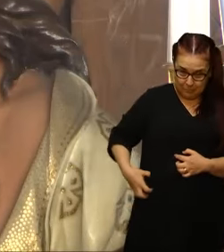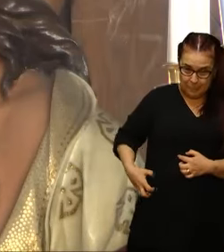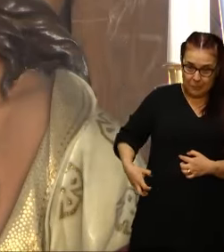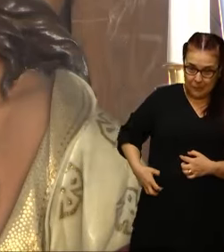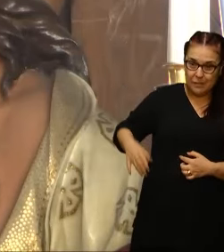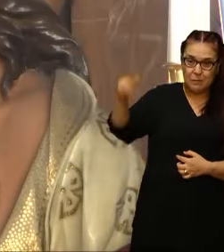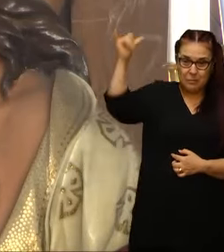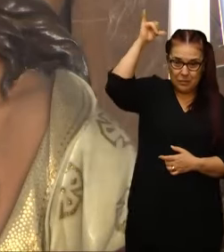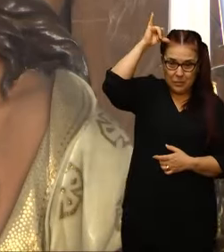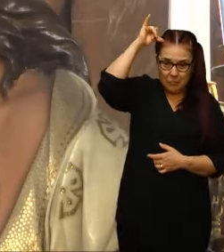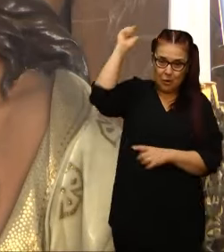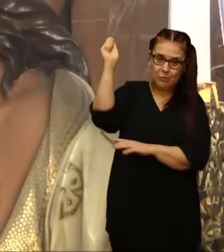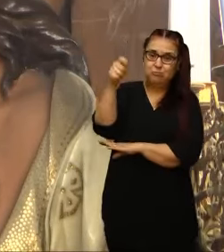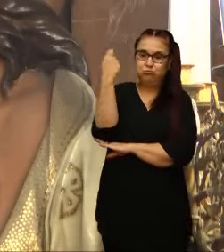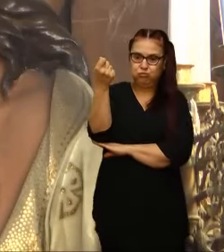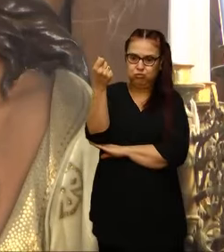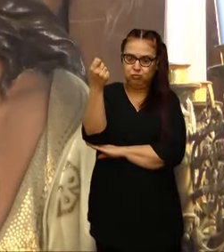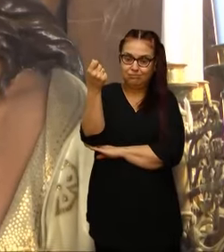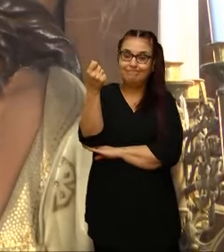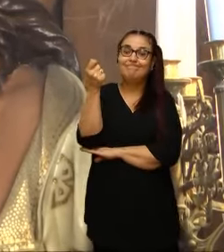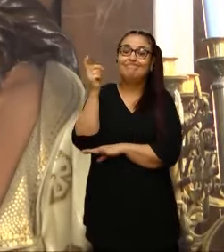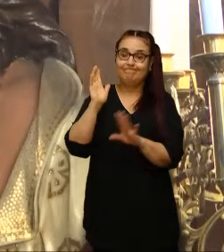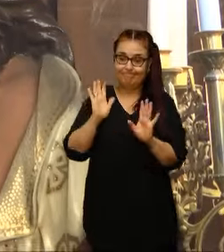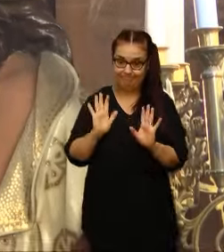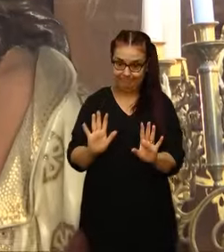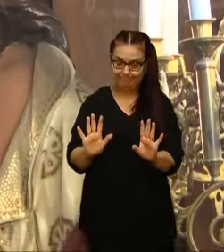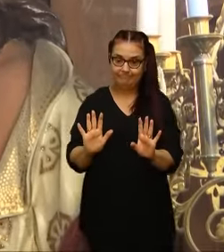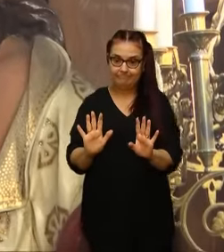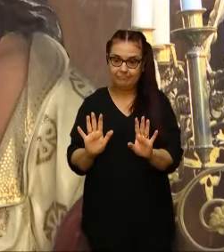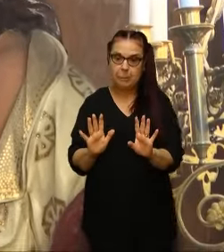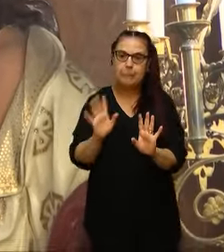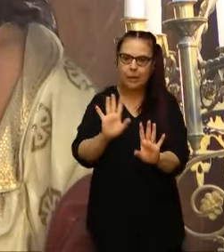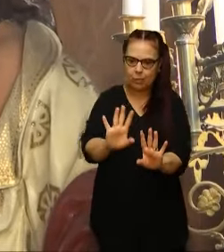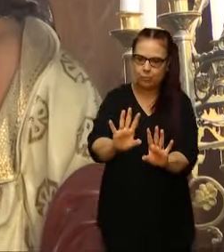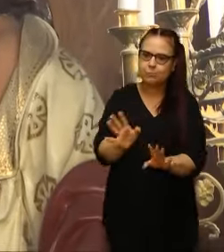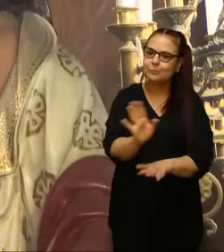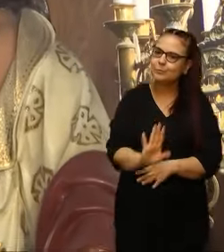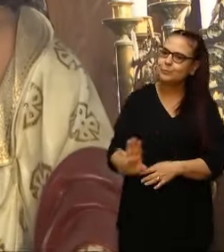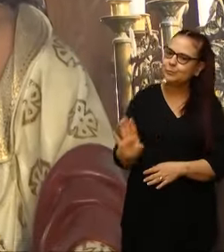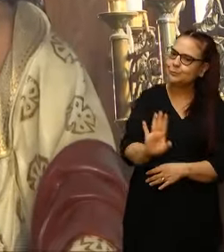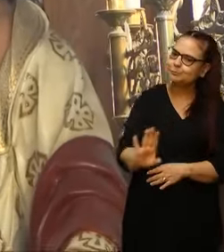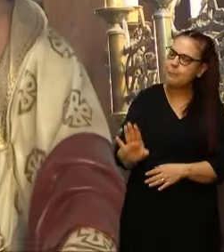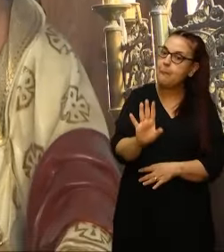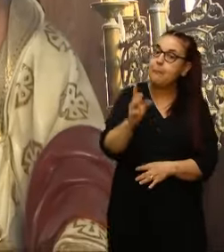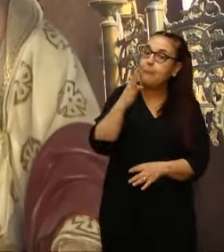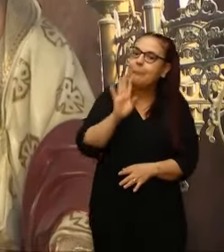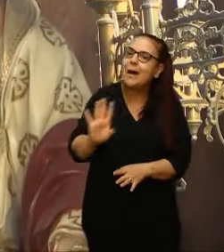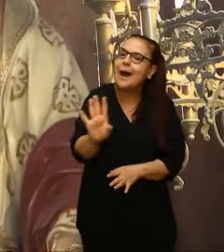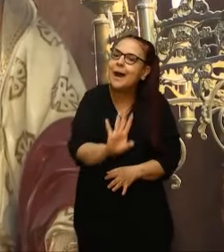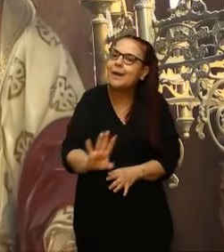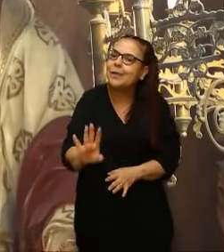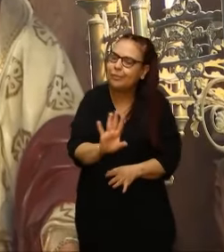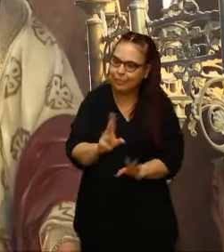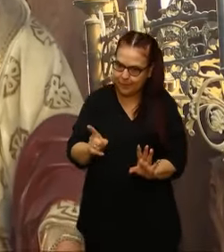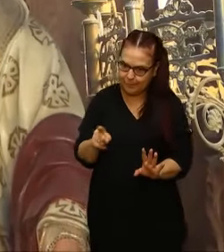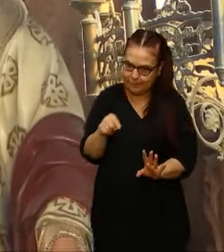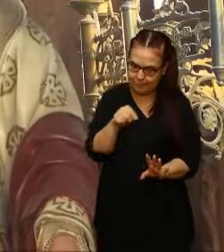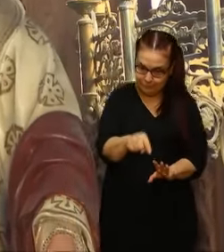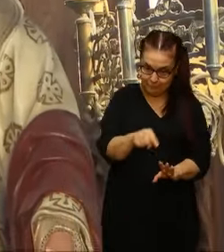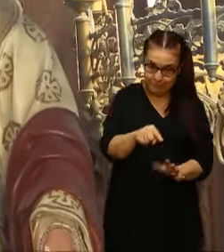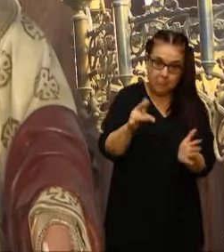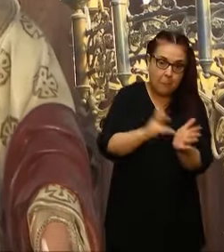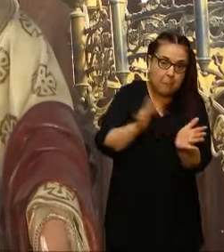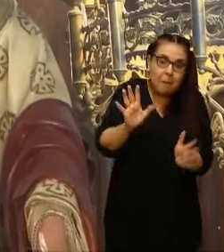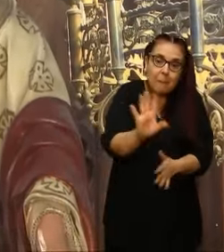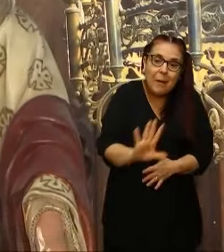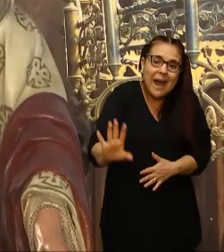¿no? La derrota de Dios, pero eso es aparente. Parece, va a ser justo en ese momento, cuando parece